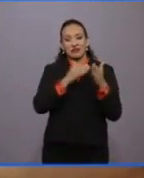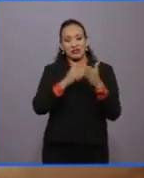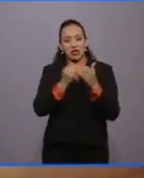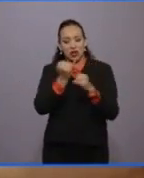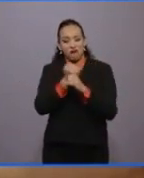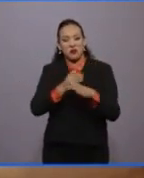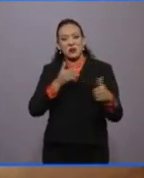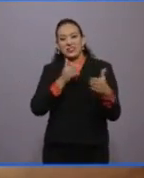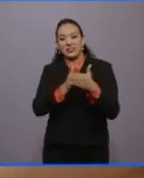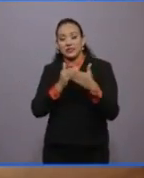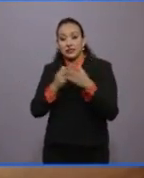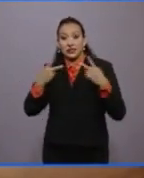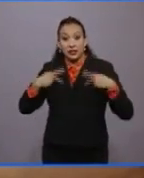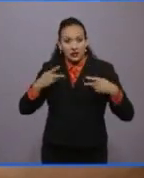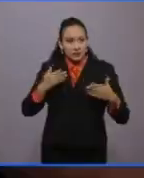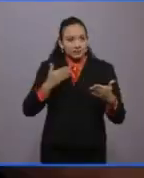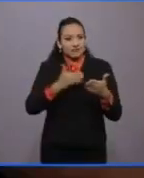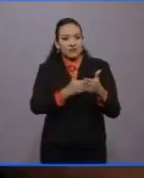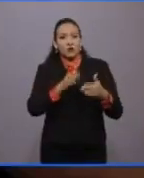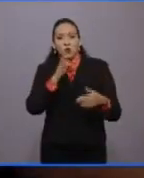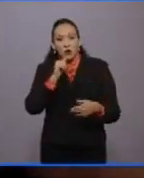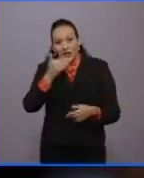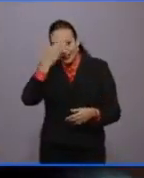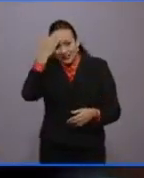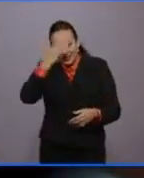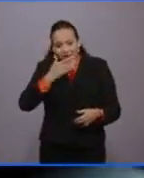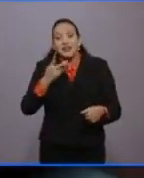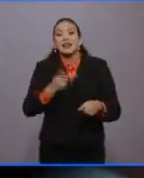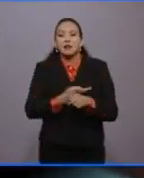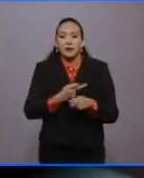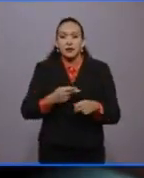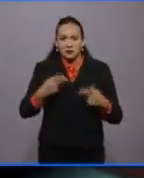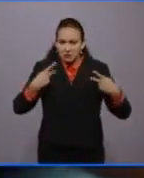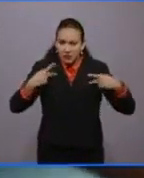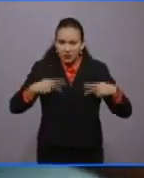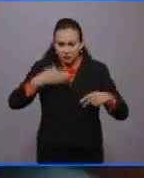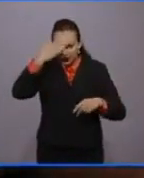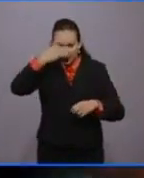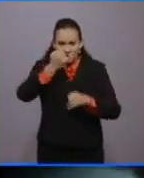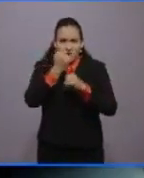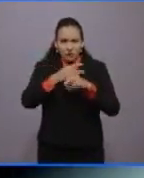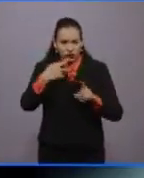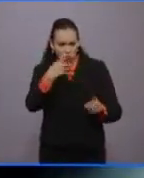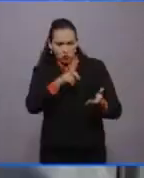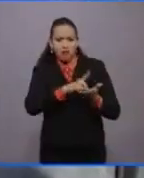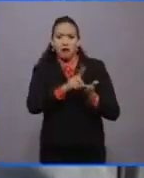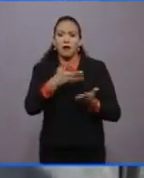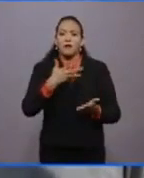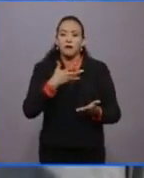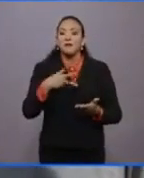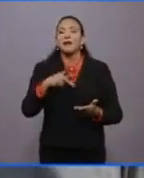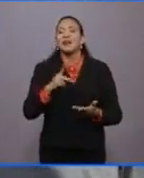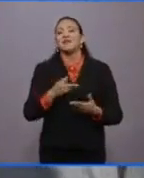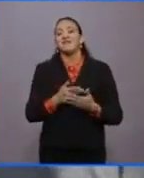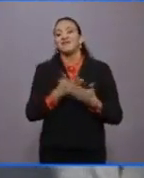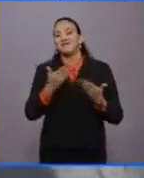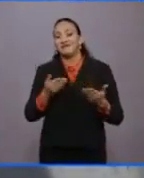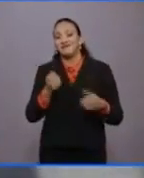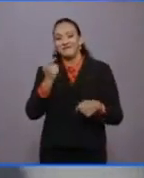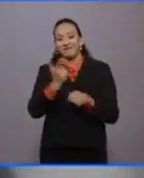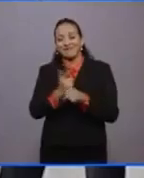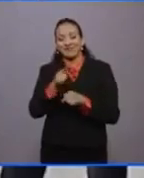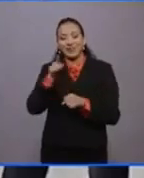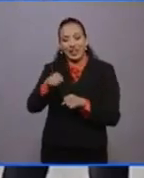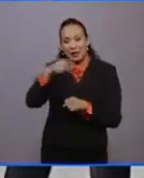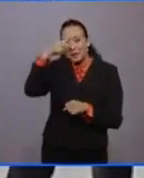obstáculos que enfrenta la sociedad para ejercer su derecho a estar informado, sumó a esta realidad el tema de la